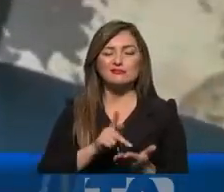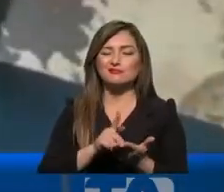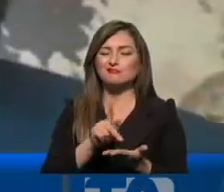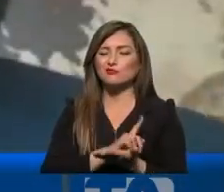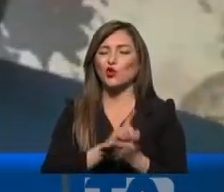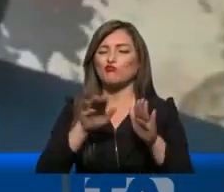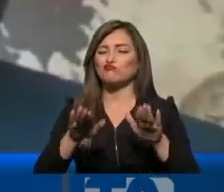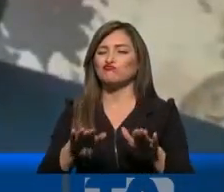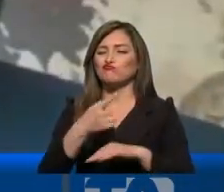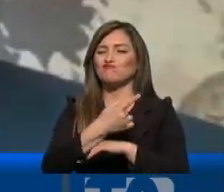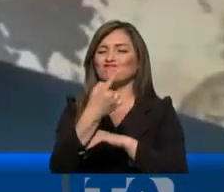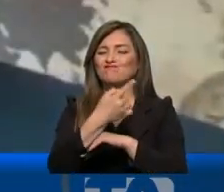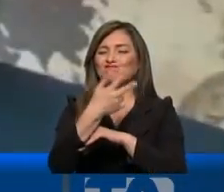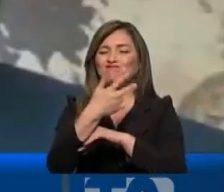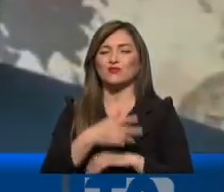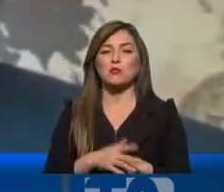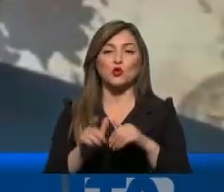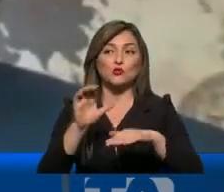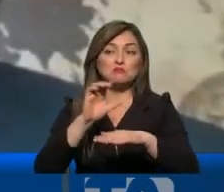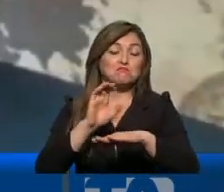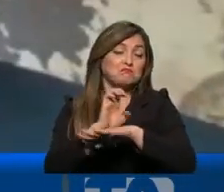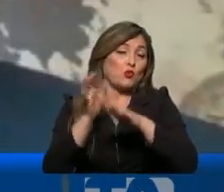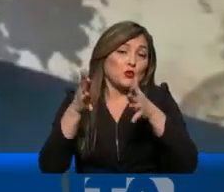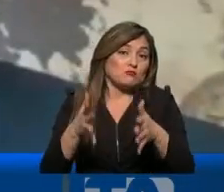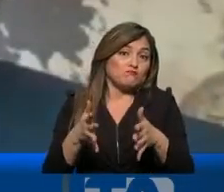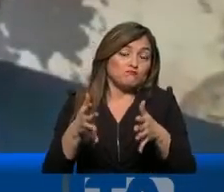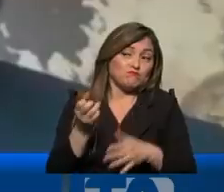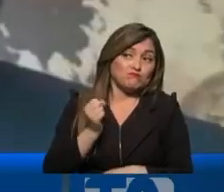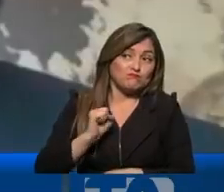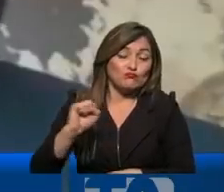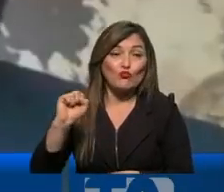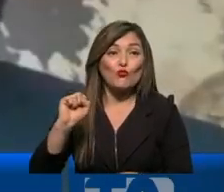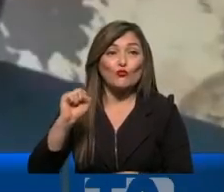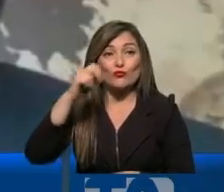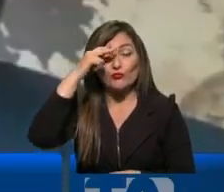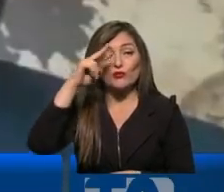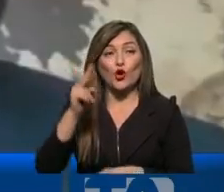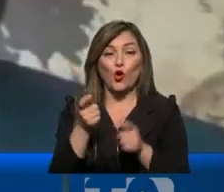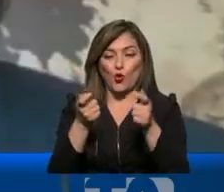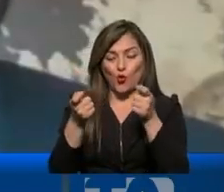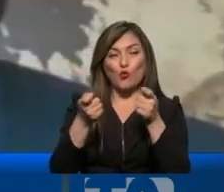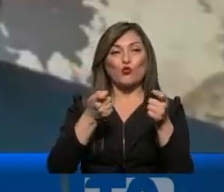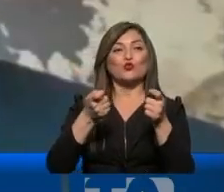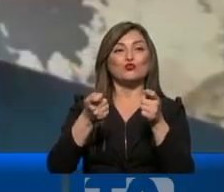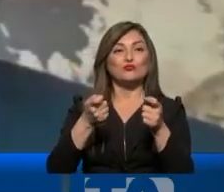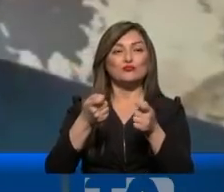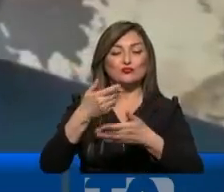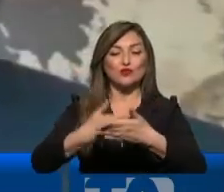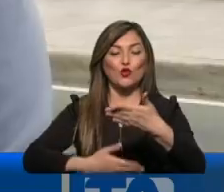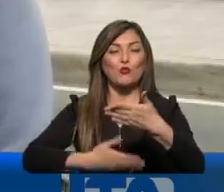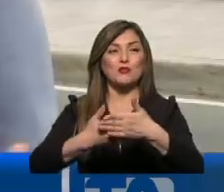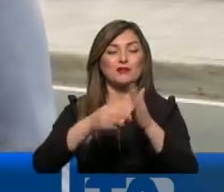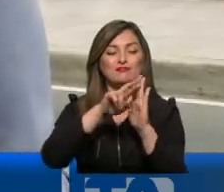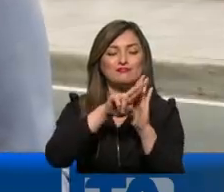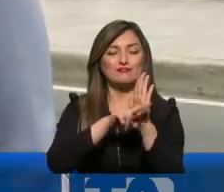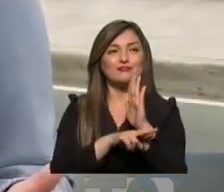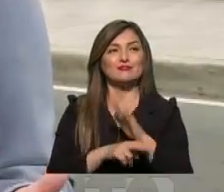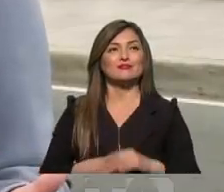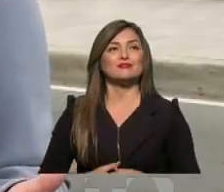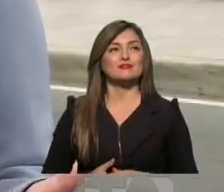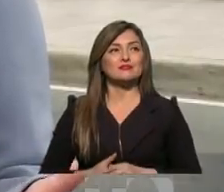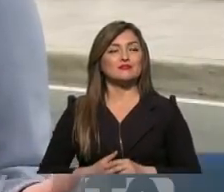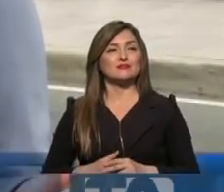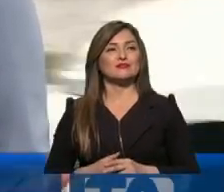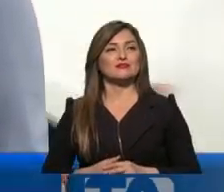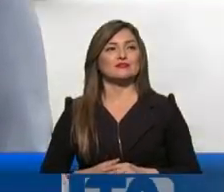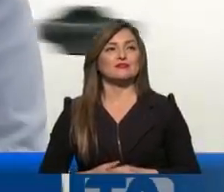el ciudadano ecuatoriano quiere viajar hacia México es la encargada de controlar que ese ciudadano pueda presentar esta documentación en regla. Todo esto además